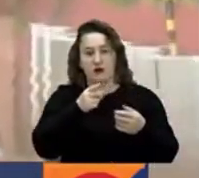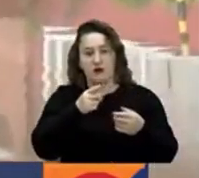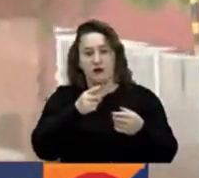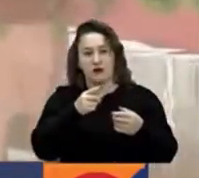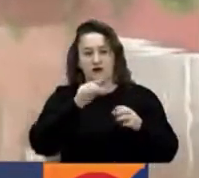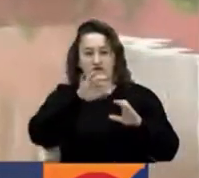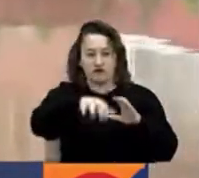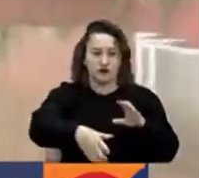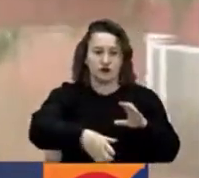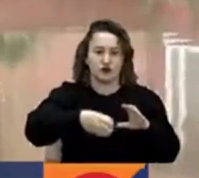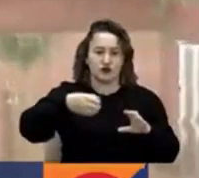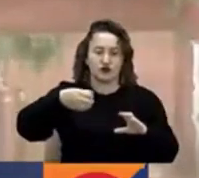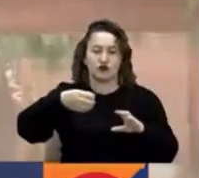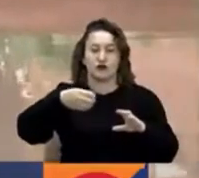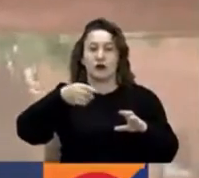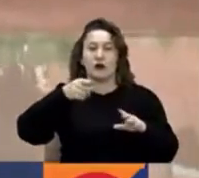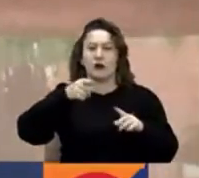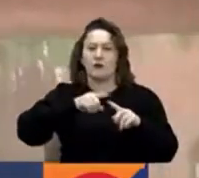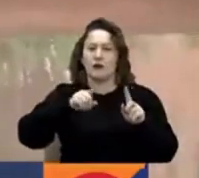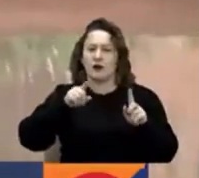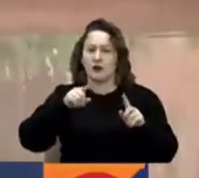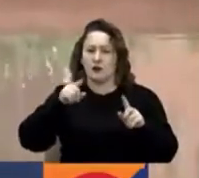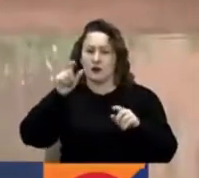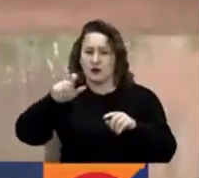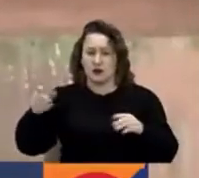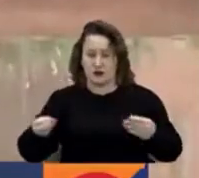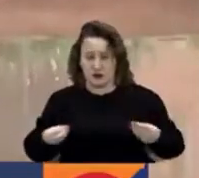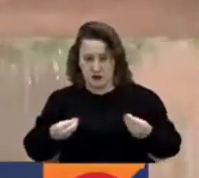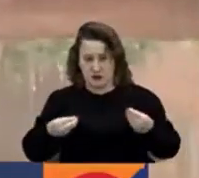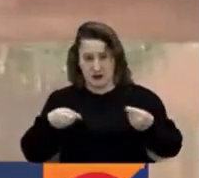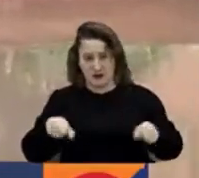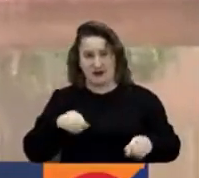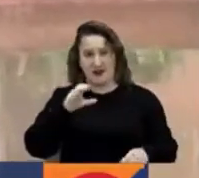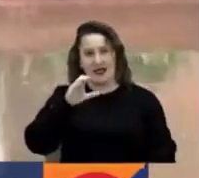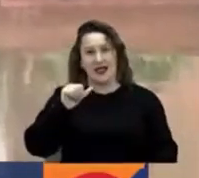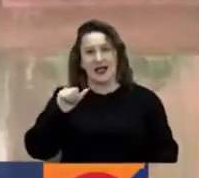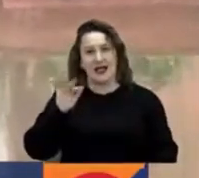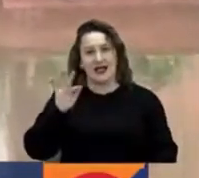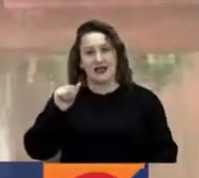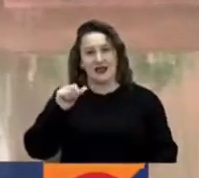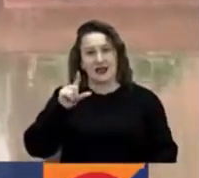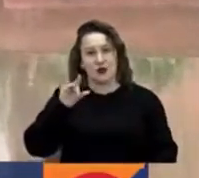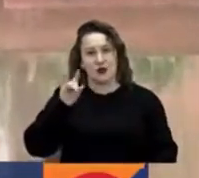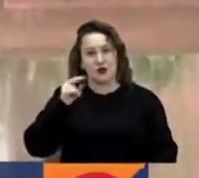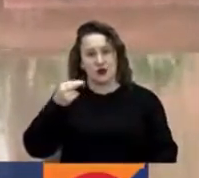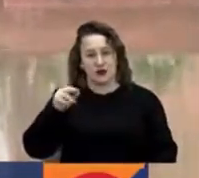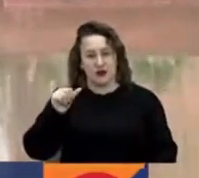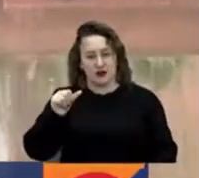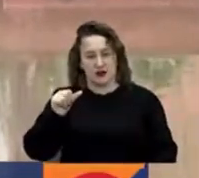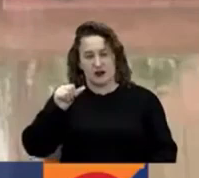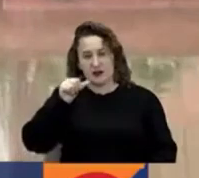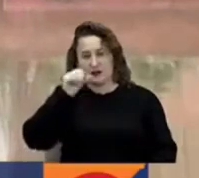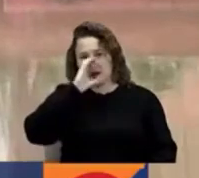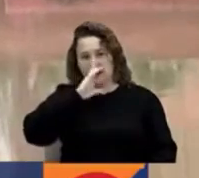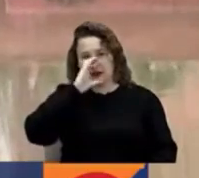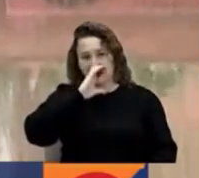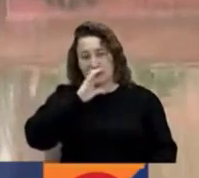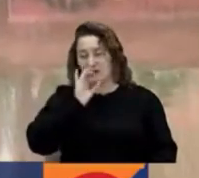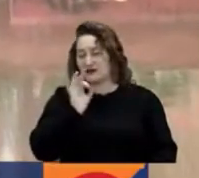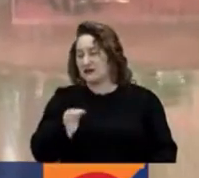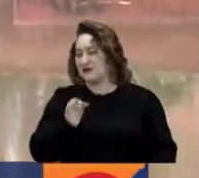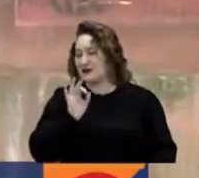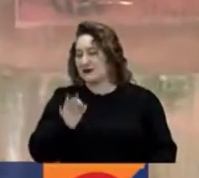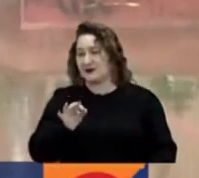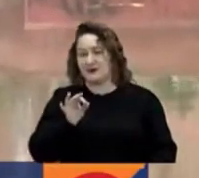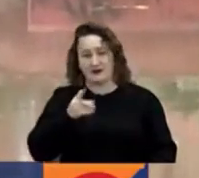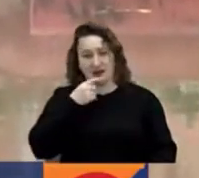parte del agua, pero dicen los habitantes de este sector aquí de Cataluña, este es el barrio en el nororiente de la localidad de Chapinero, que eso siempre ocurre a